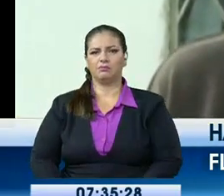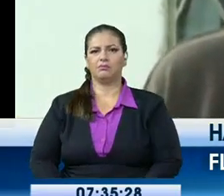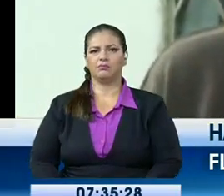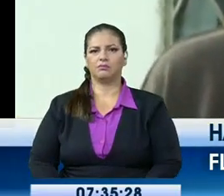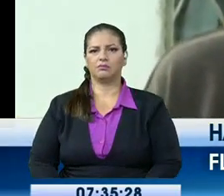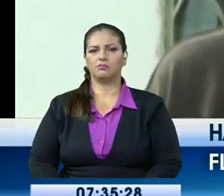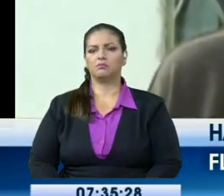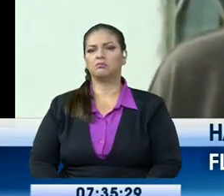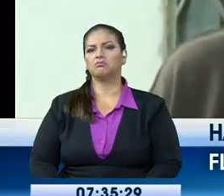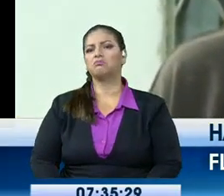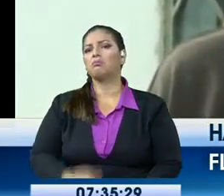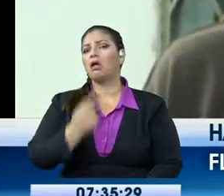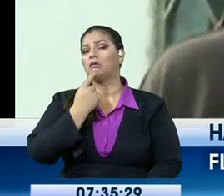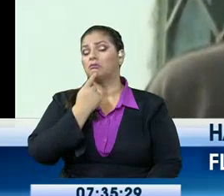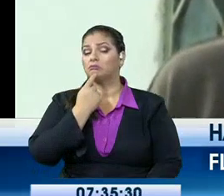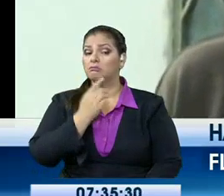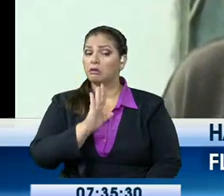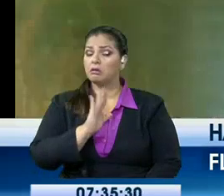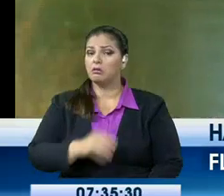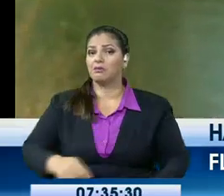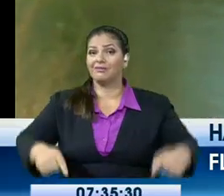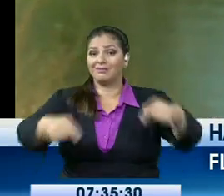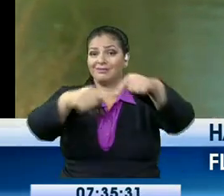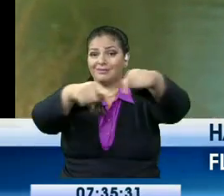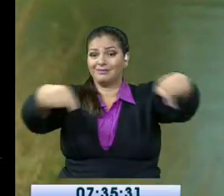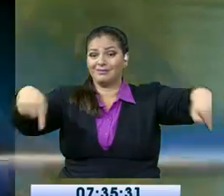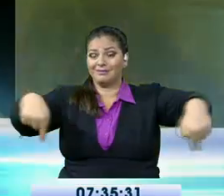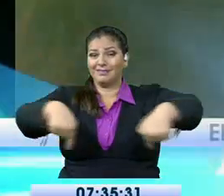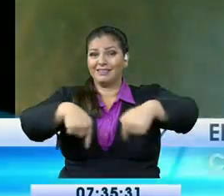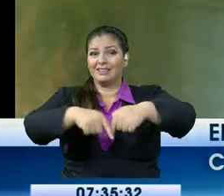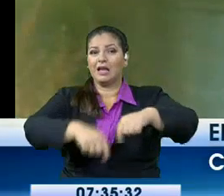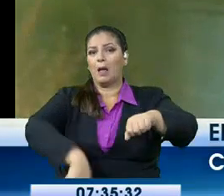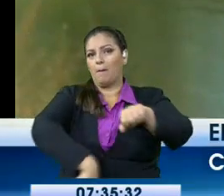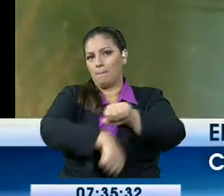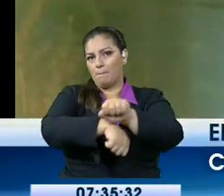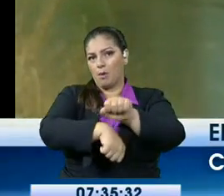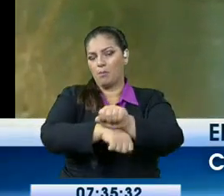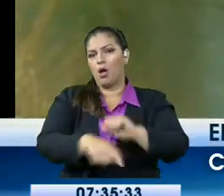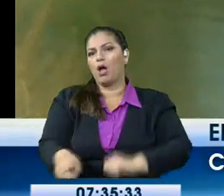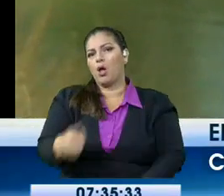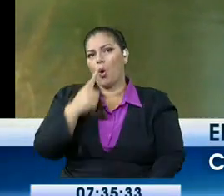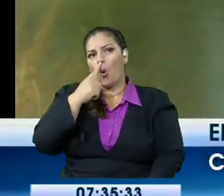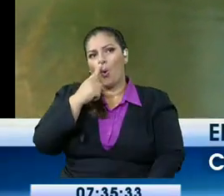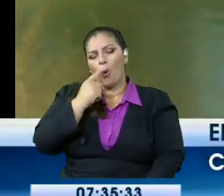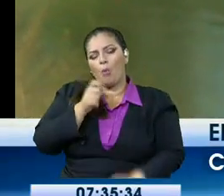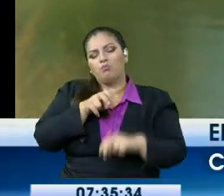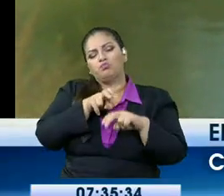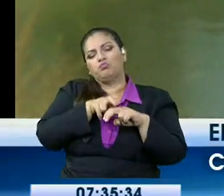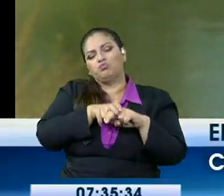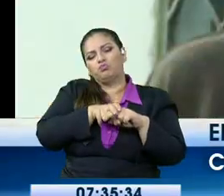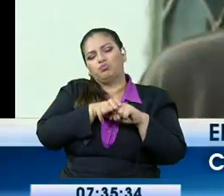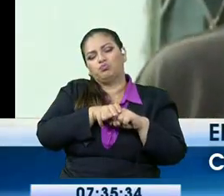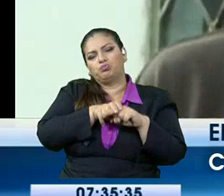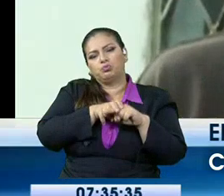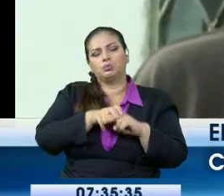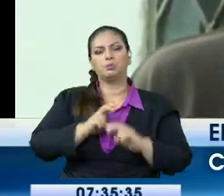que estaba sentadito y me cuenta un amigo. Y no lo vieron más. Y ahí dice, como no lo habían reconocido, entonces nadie